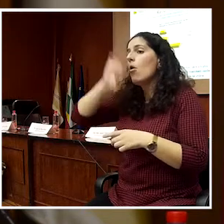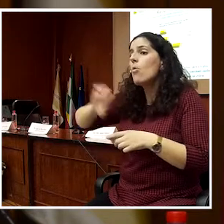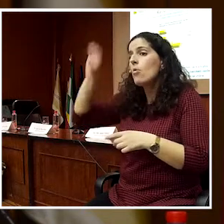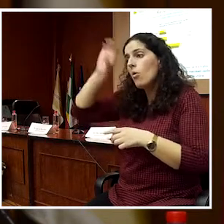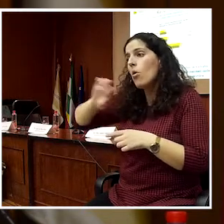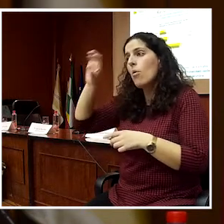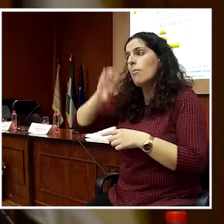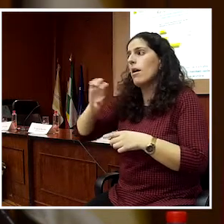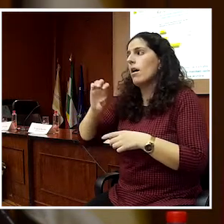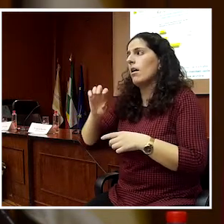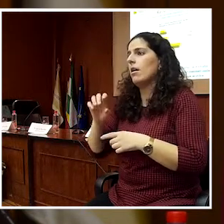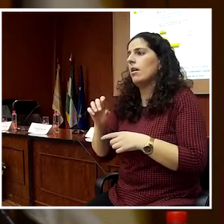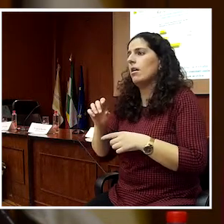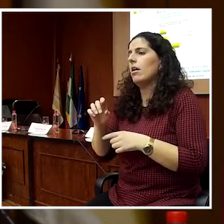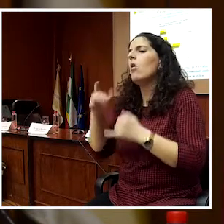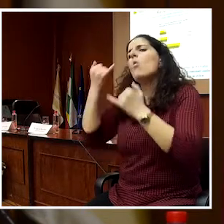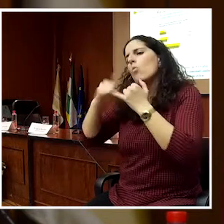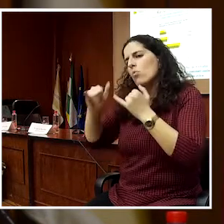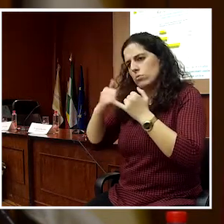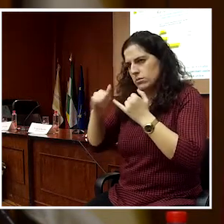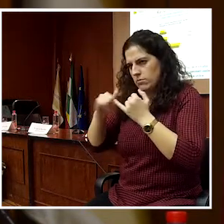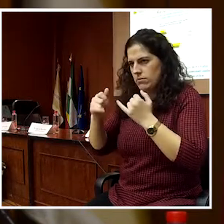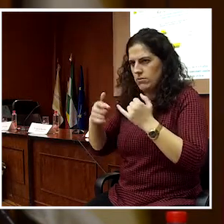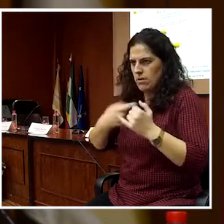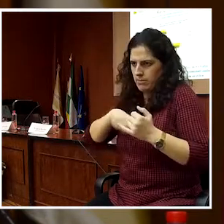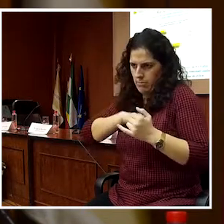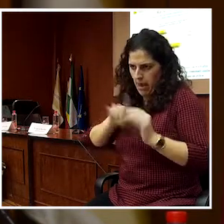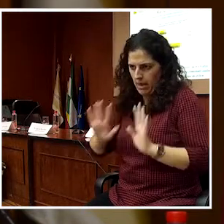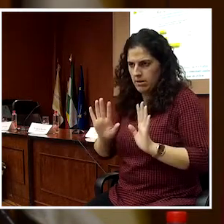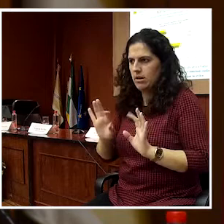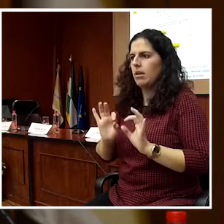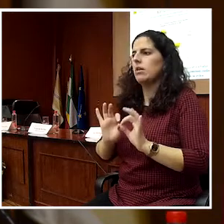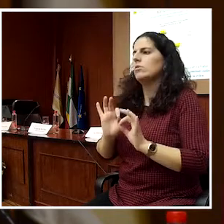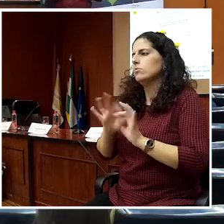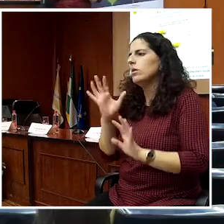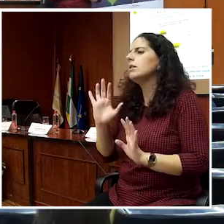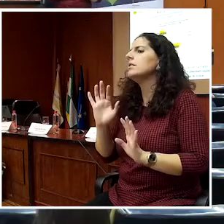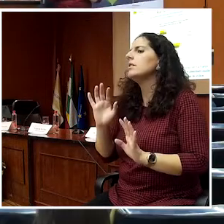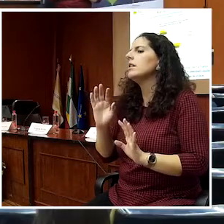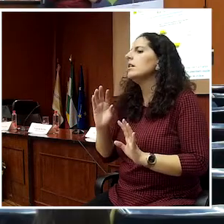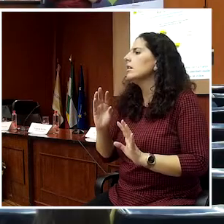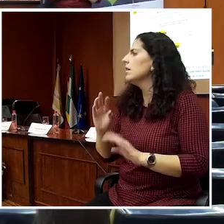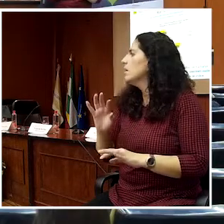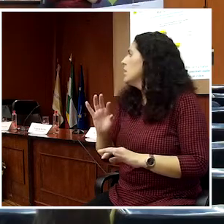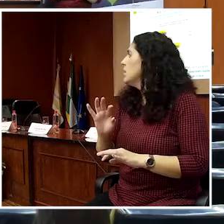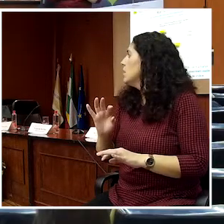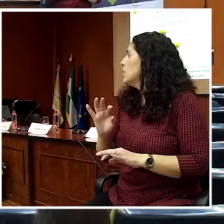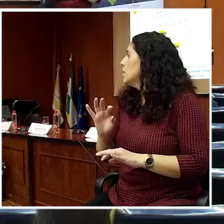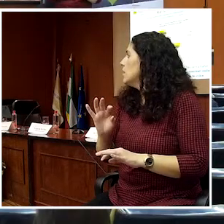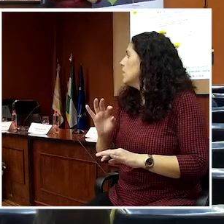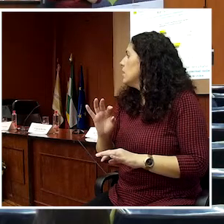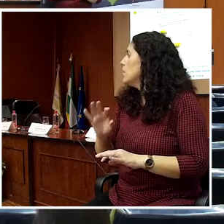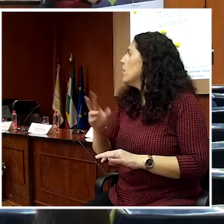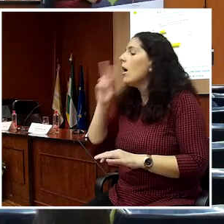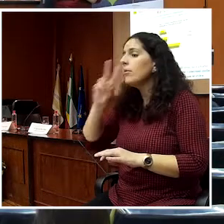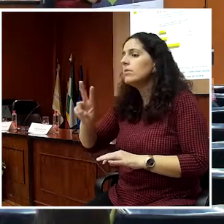está a la cola, es decir, que tenemos una gran prevalencia de obesidad en la infancia, y este es el